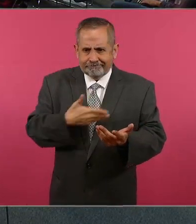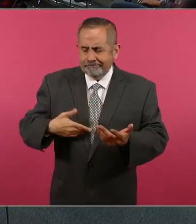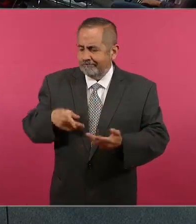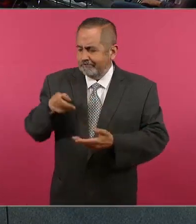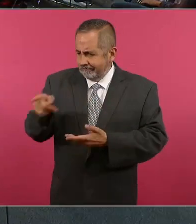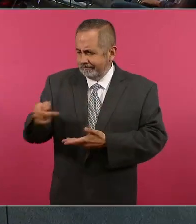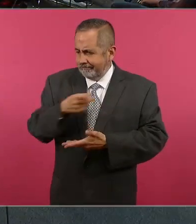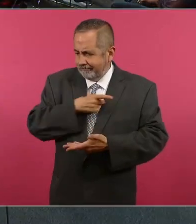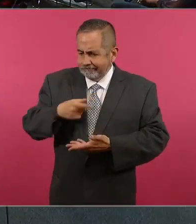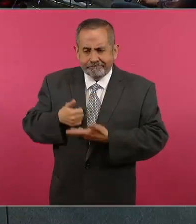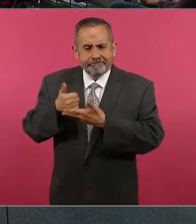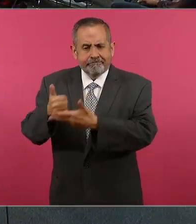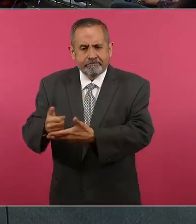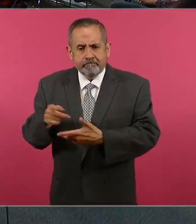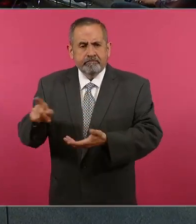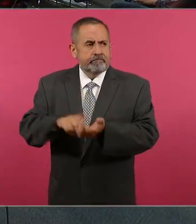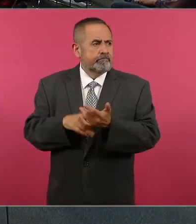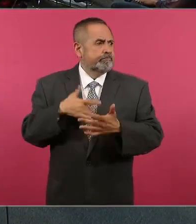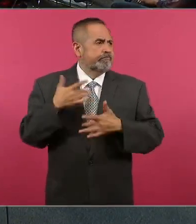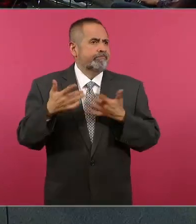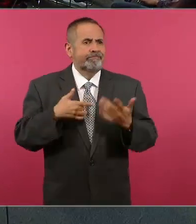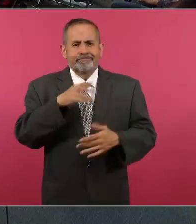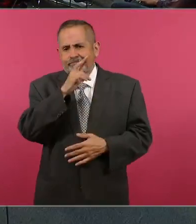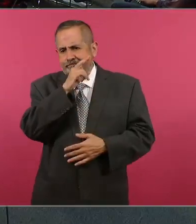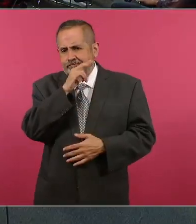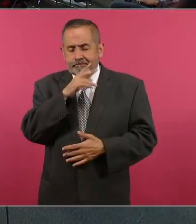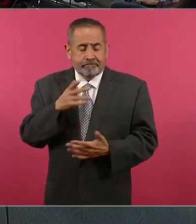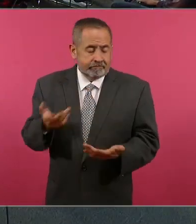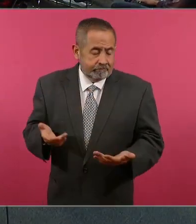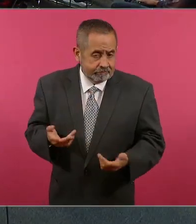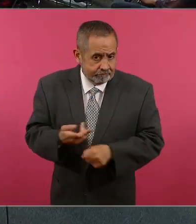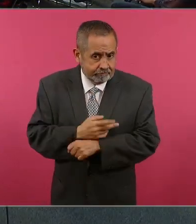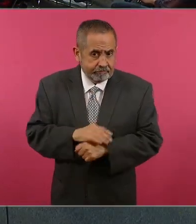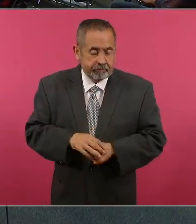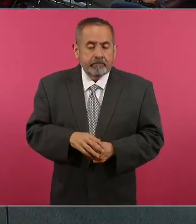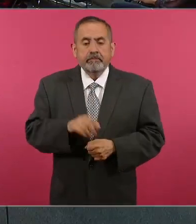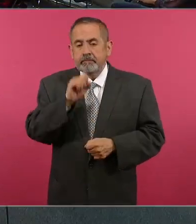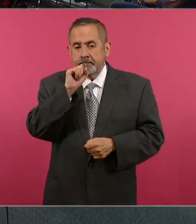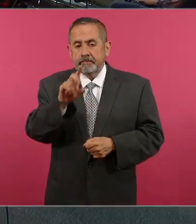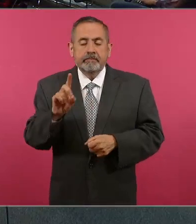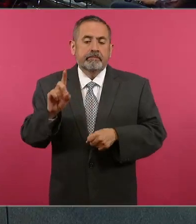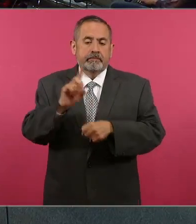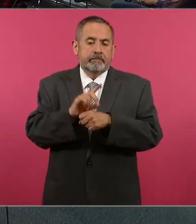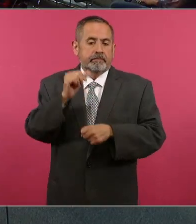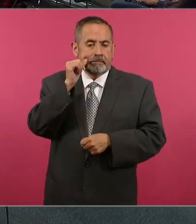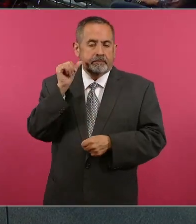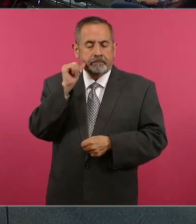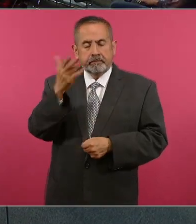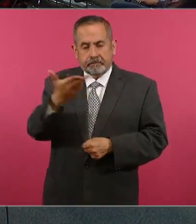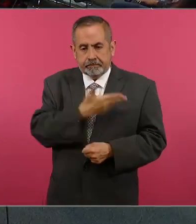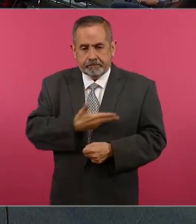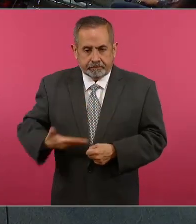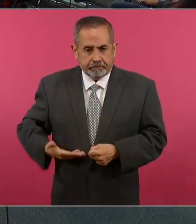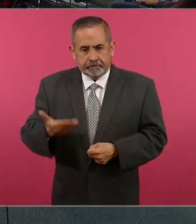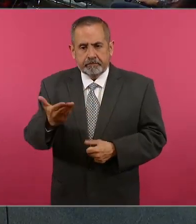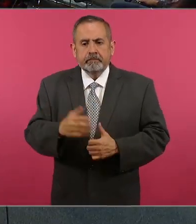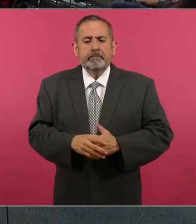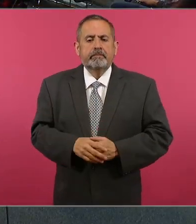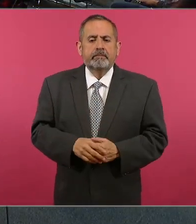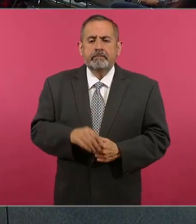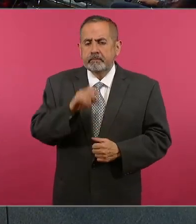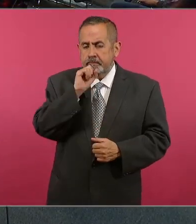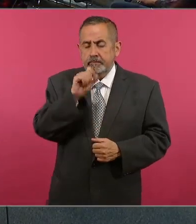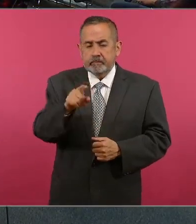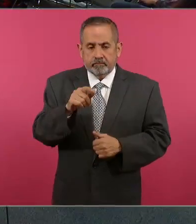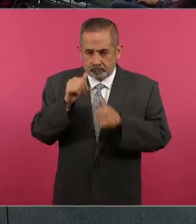a este joven, quien se siente muy angustiado. Y también comentarle que el día de ayer, señor presidente, también